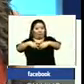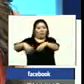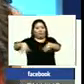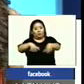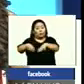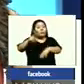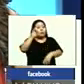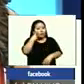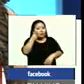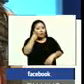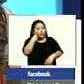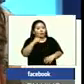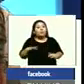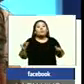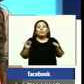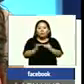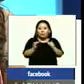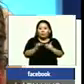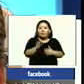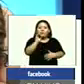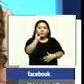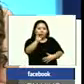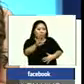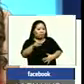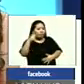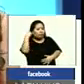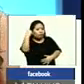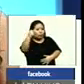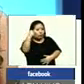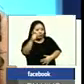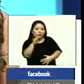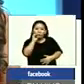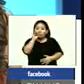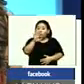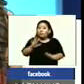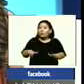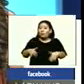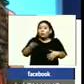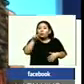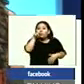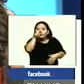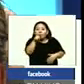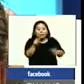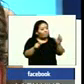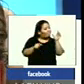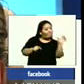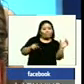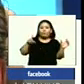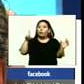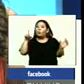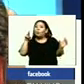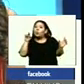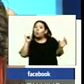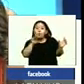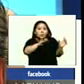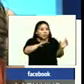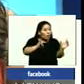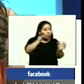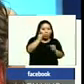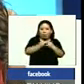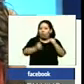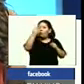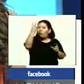precaución. Hay que hacerles también algo muy importante, una mención muy importante y es que revisen su DUI, que no esté vencido y si está